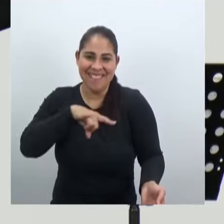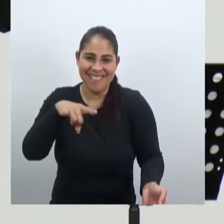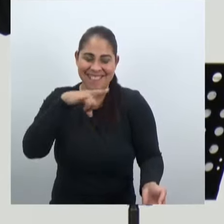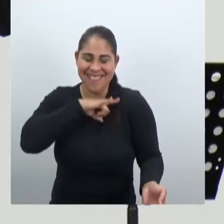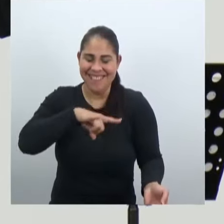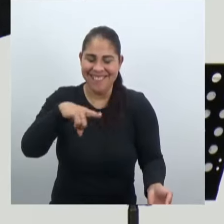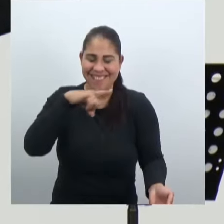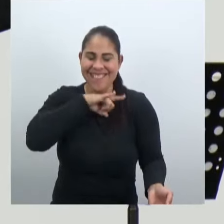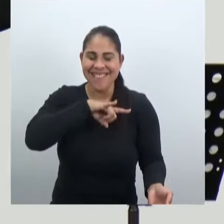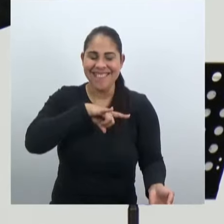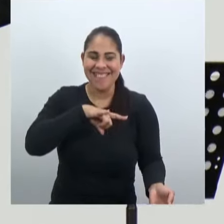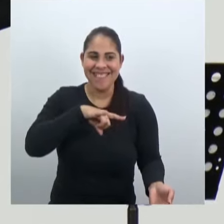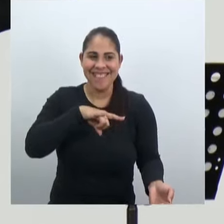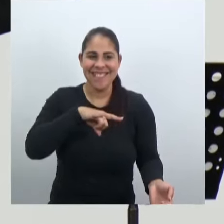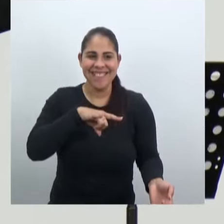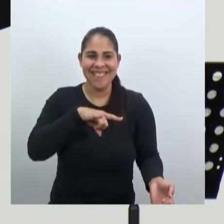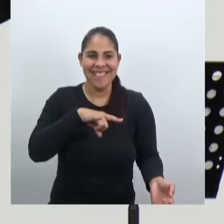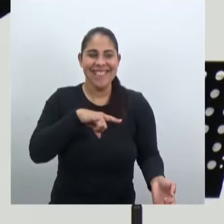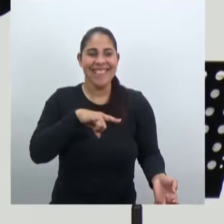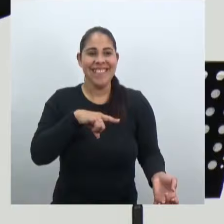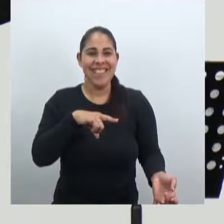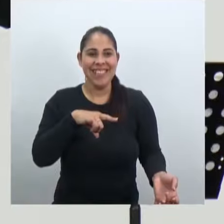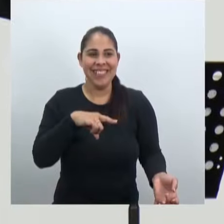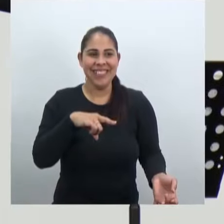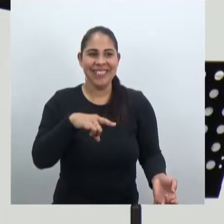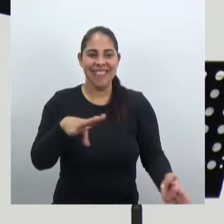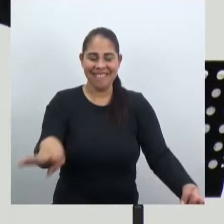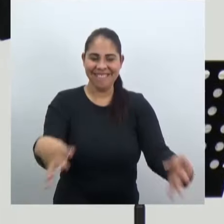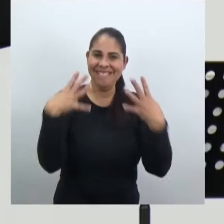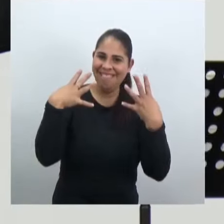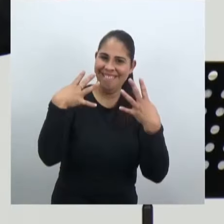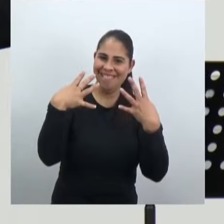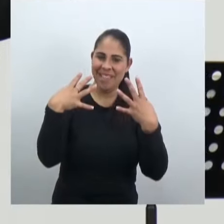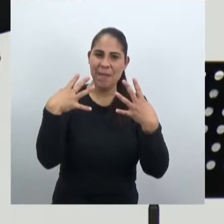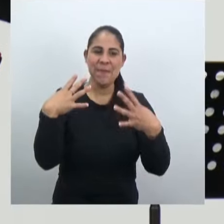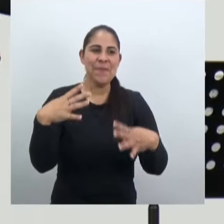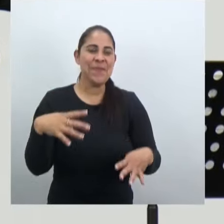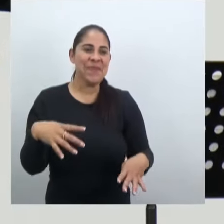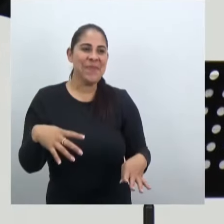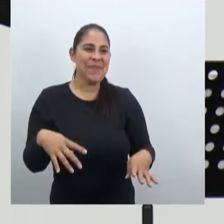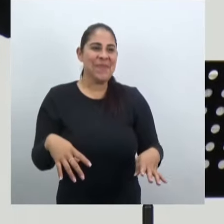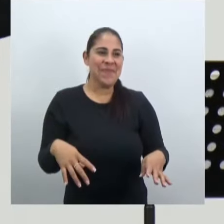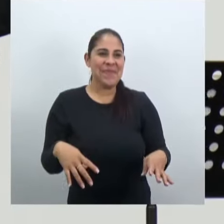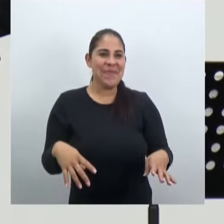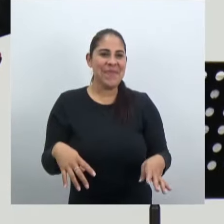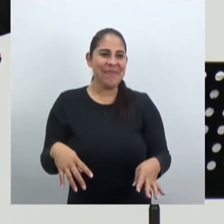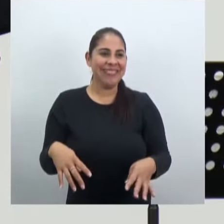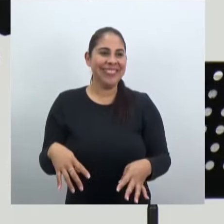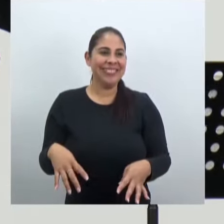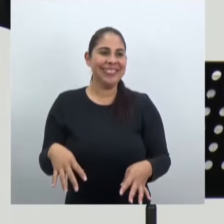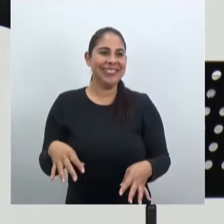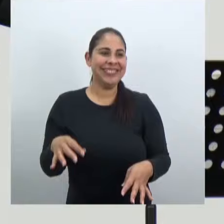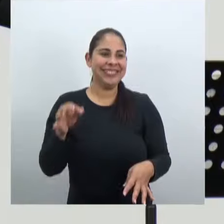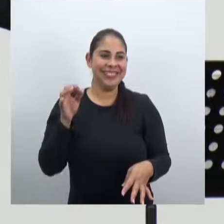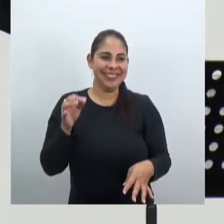Cobarde, mira para adelante. Tú sabes de quién estoy hablando ahora. Porque ella te está observando si tú miras. Sí, sí. Haz conmigo